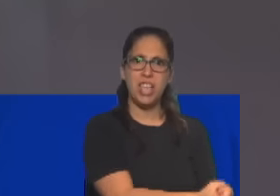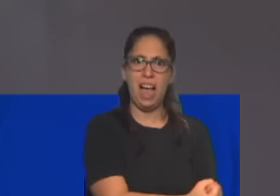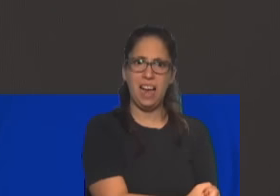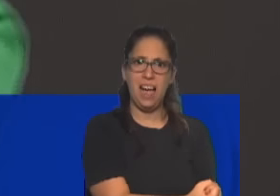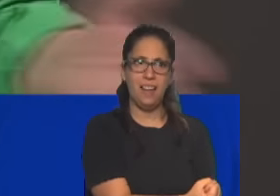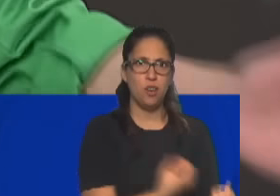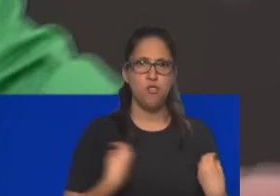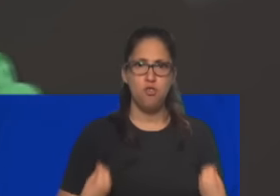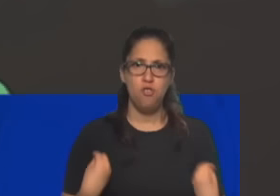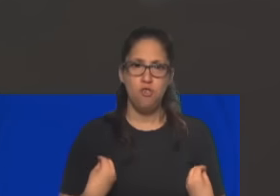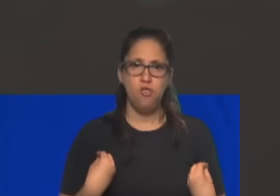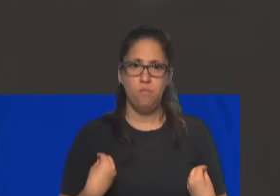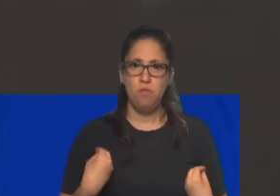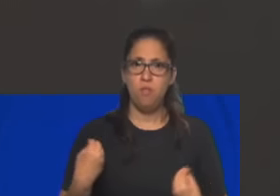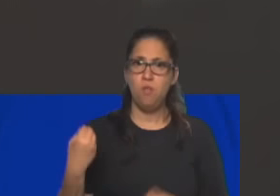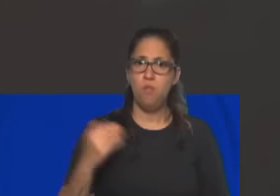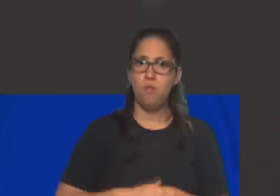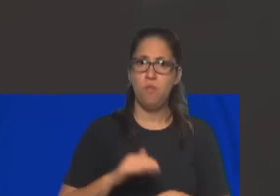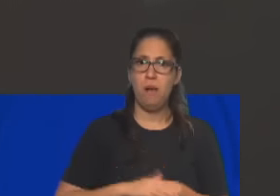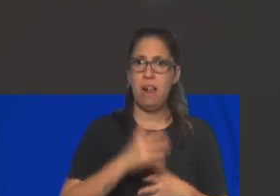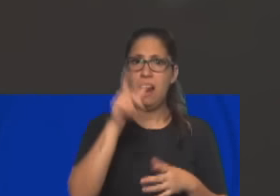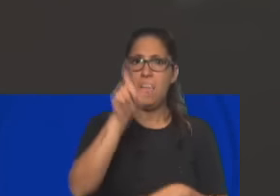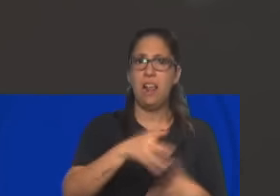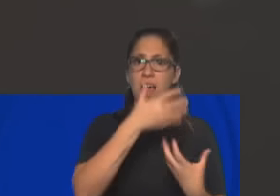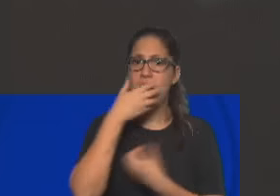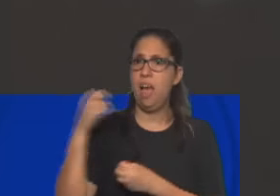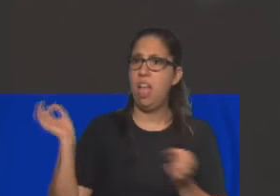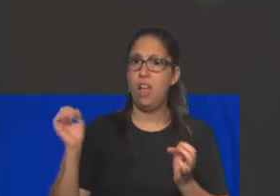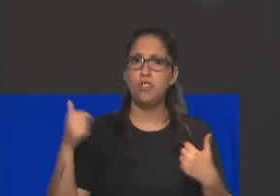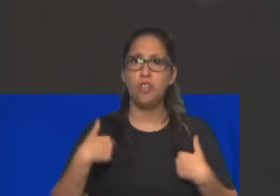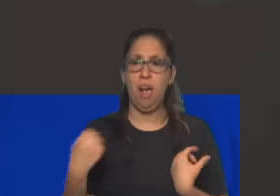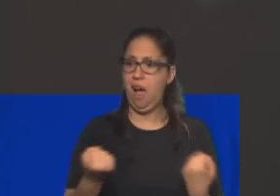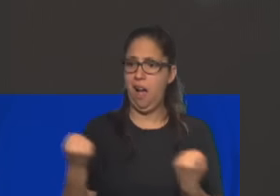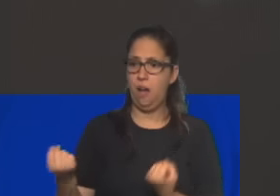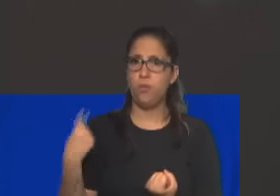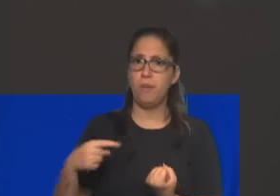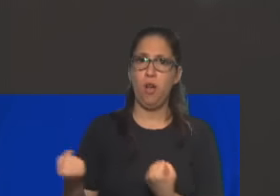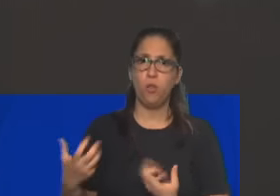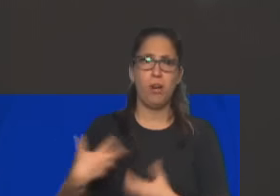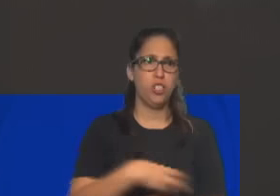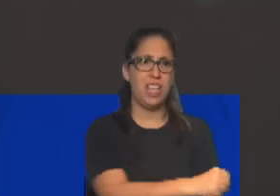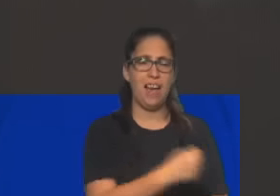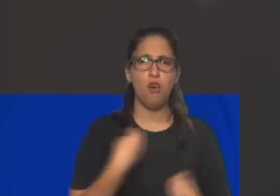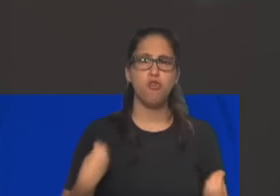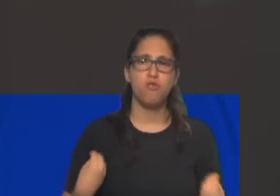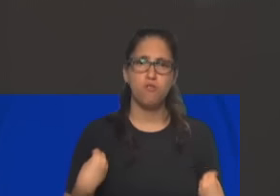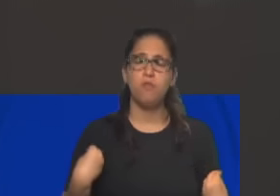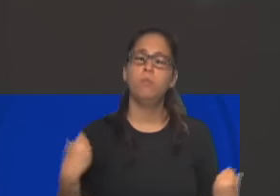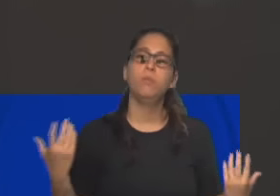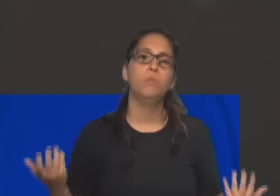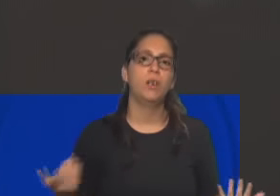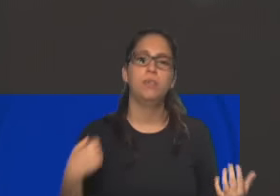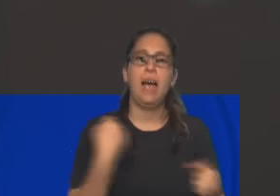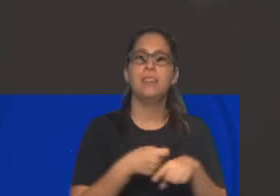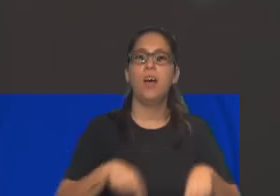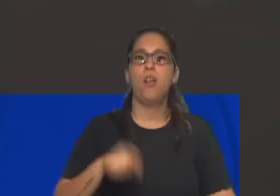auto claro no me no me están culpando de privación y legítima libertad donde yo estaba con el vehículo pero sí me sacan al vehículo así que bueno por ahora esta es la